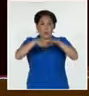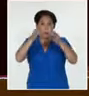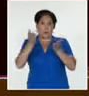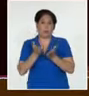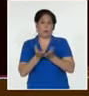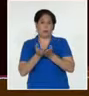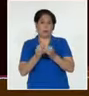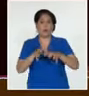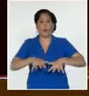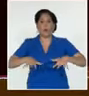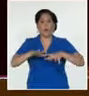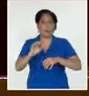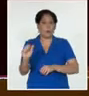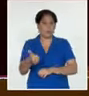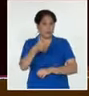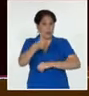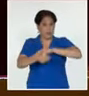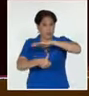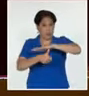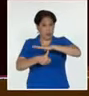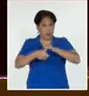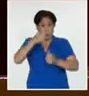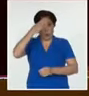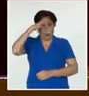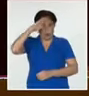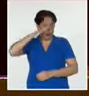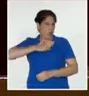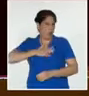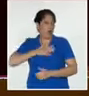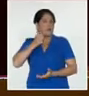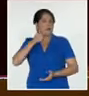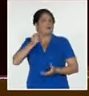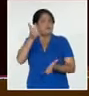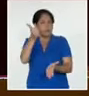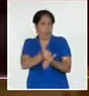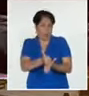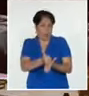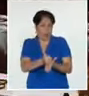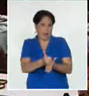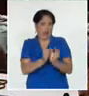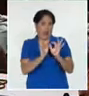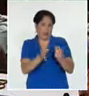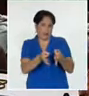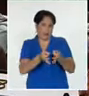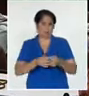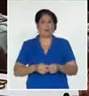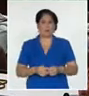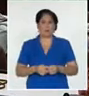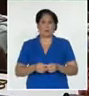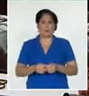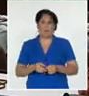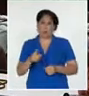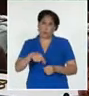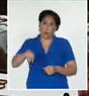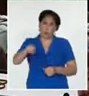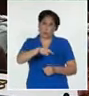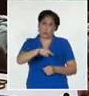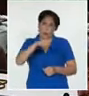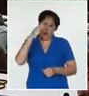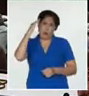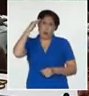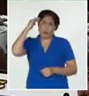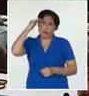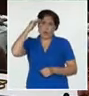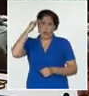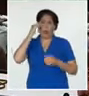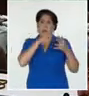condición de anfitriona, Cuba pudo hacer público hasta en sus mínimos detalles. Para nadie es un secreto que los enemigos de